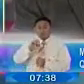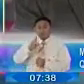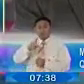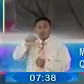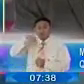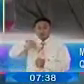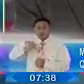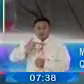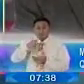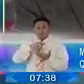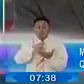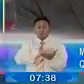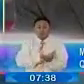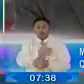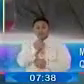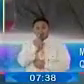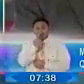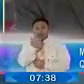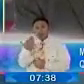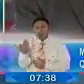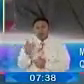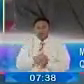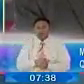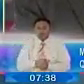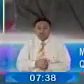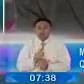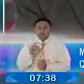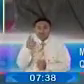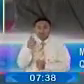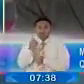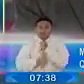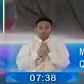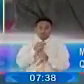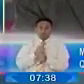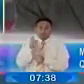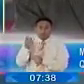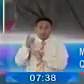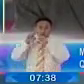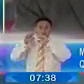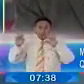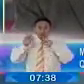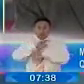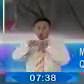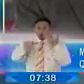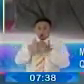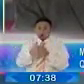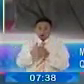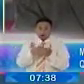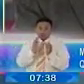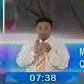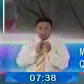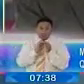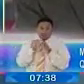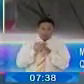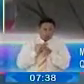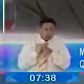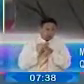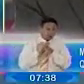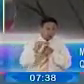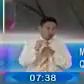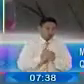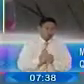mantenimiento, este es un proyecto interesante, porque durante el primer año la empresa hace una rehabilitación completa de la vía. Uh-huh. Y se quedan